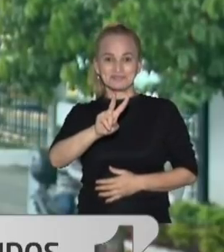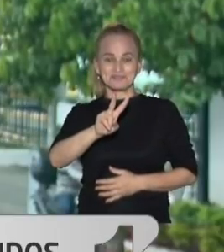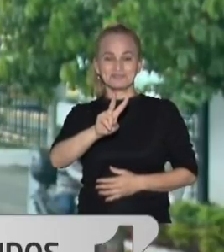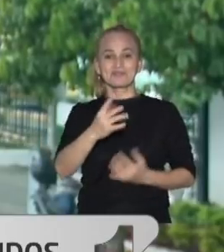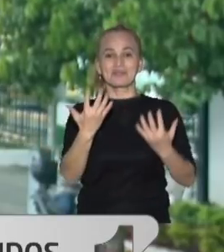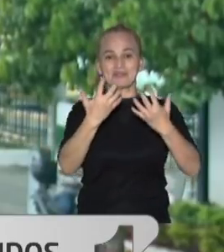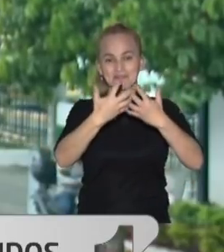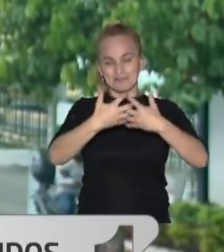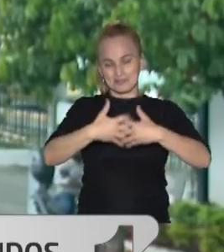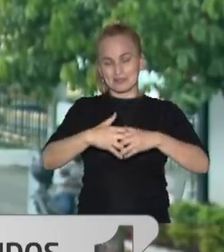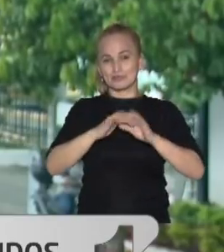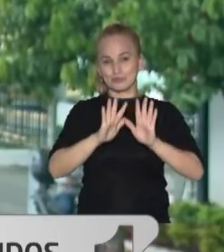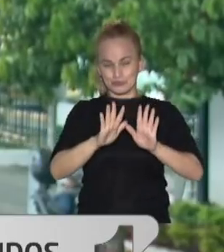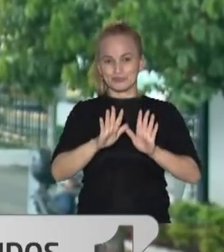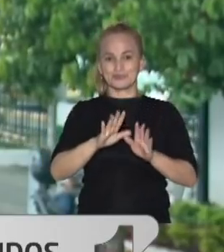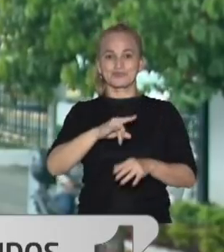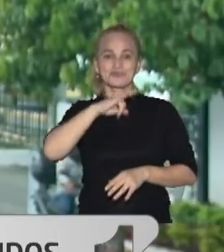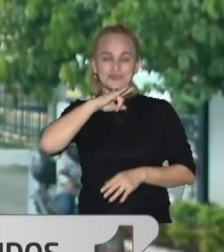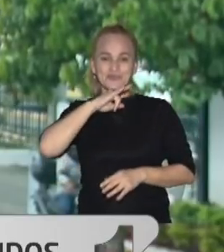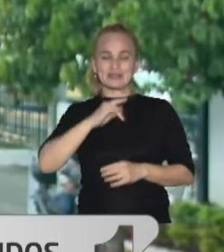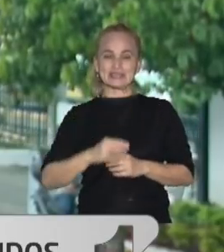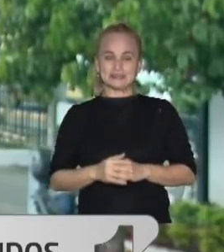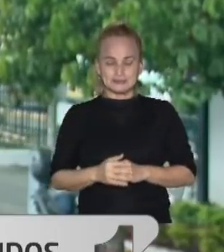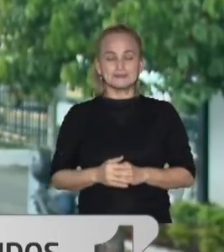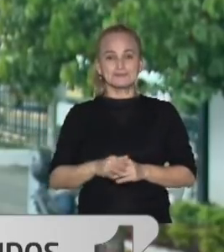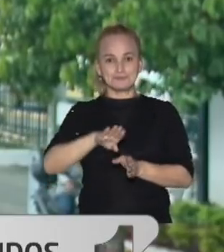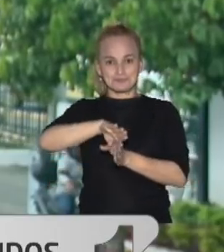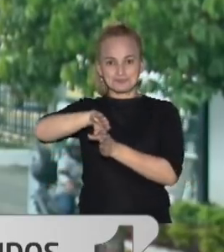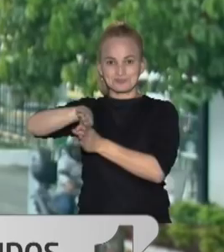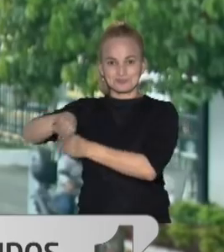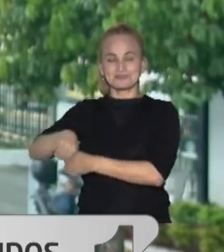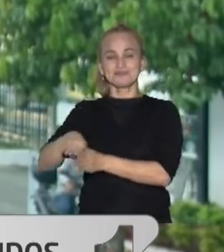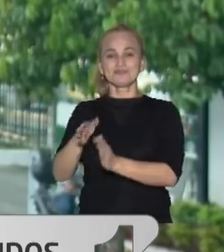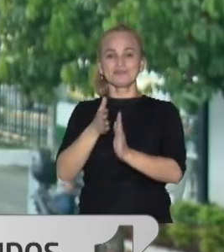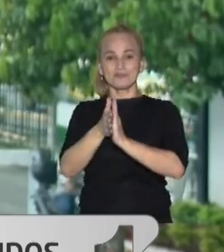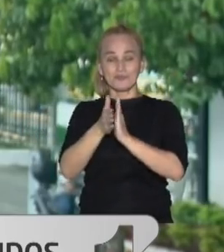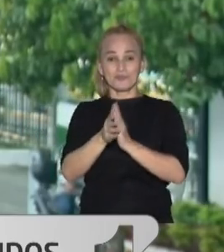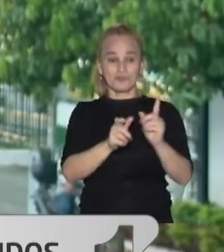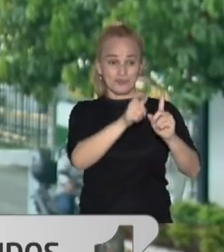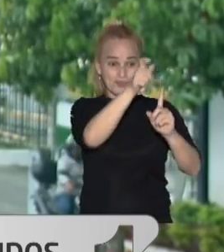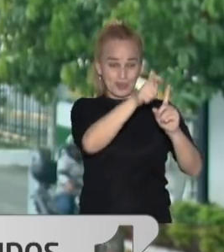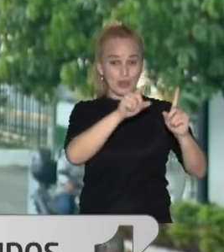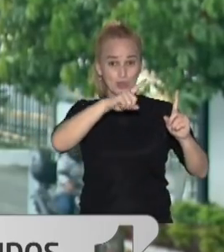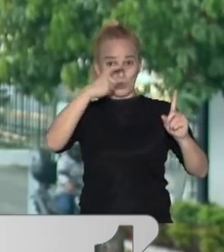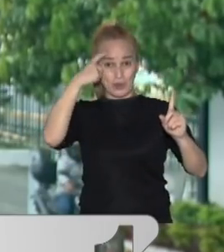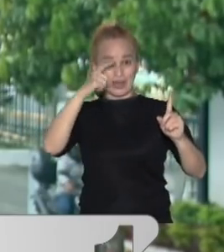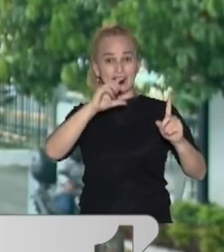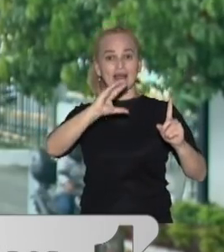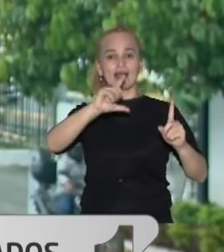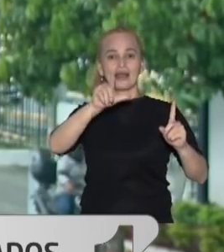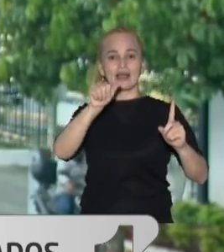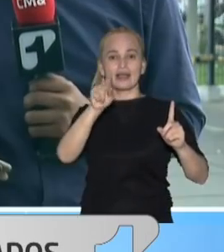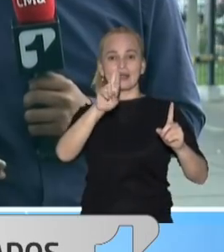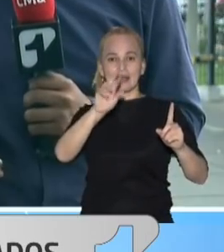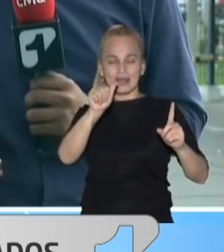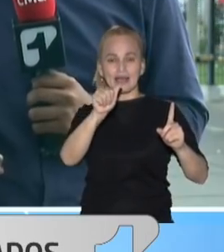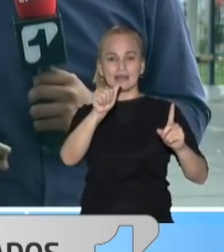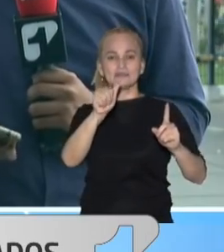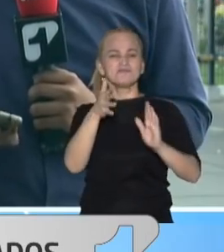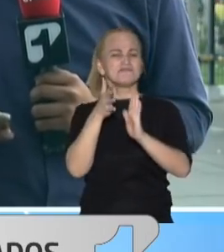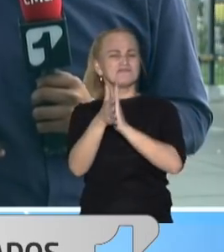del departamento del Valle. Muy bien, y en otras noticias, la gobernadora del Valle, Clara Luz Roldán, a través de sus redes